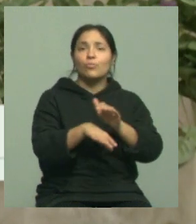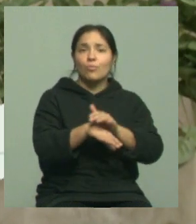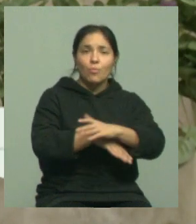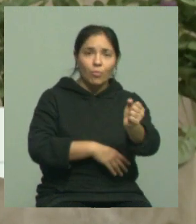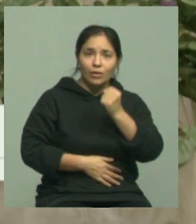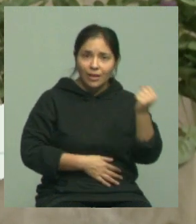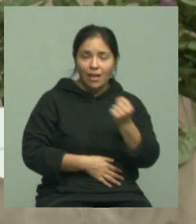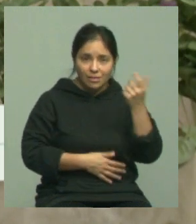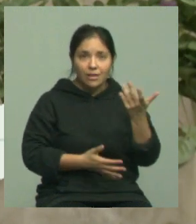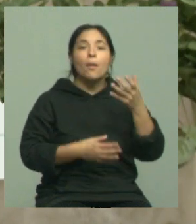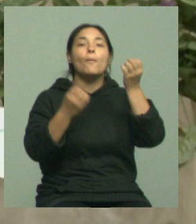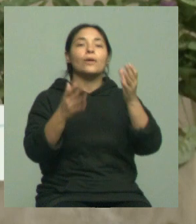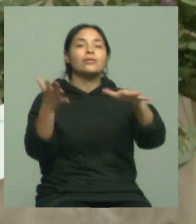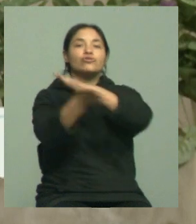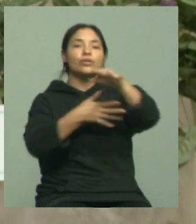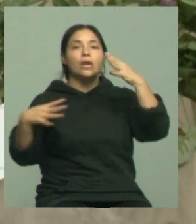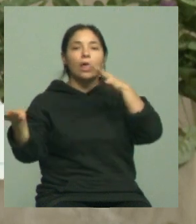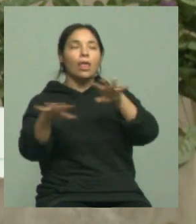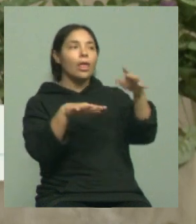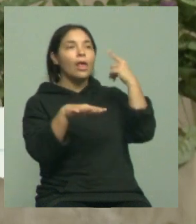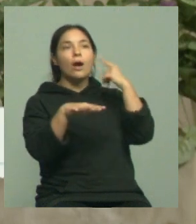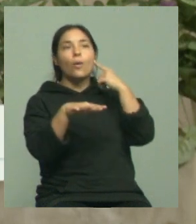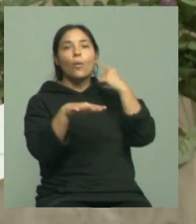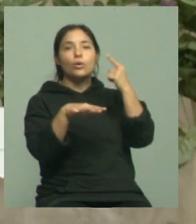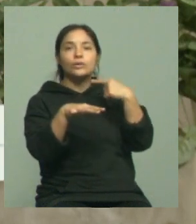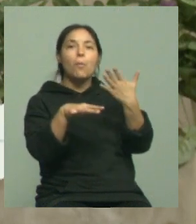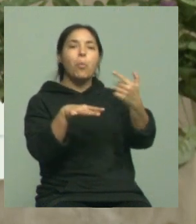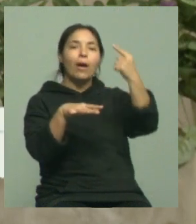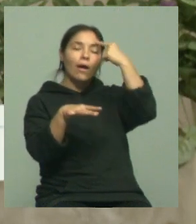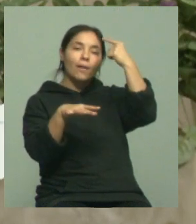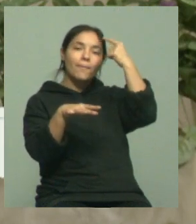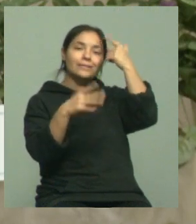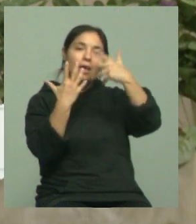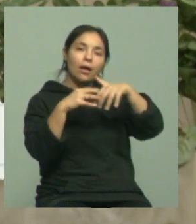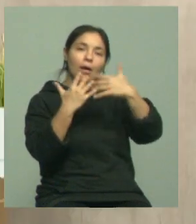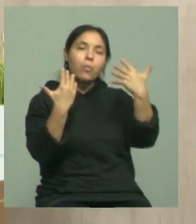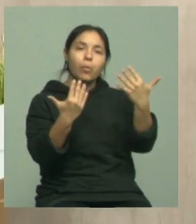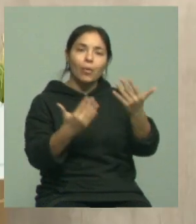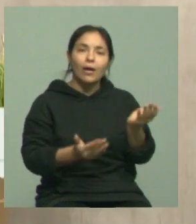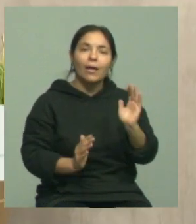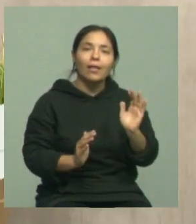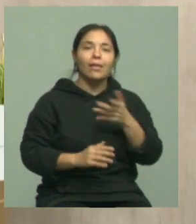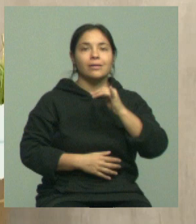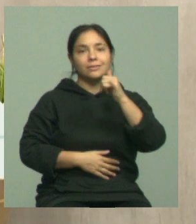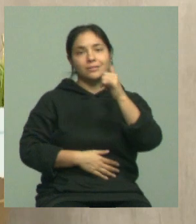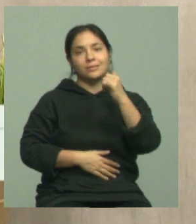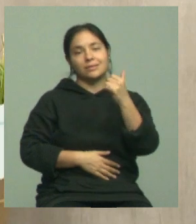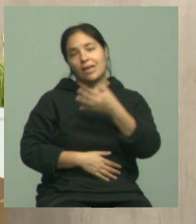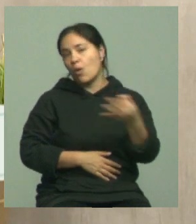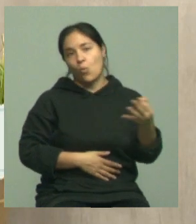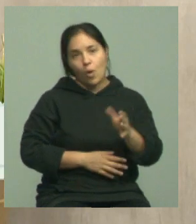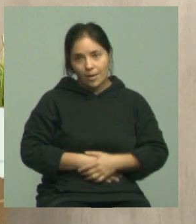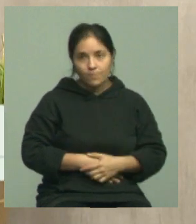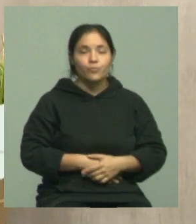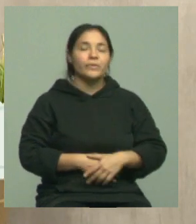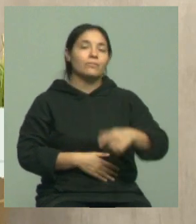ser alguien público, se entiende que estás generando influencia en miles de personas. Tal cual, porque no es lo